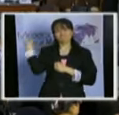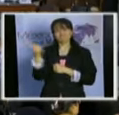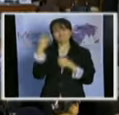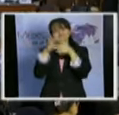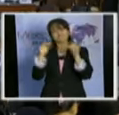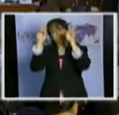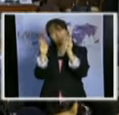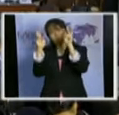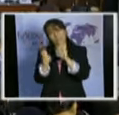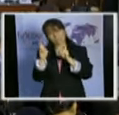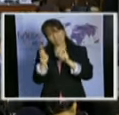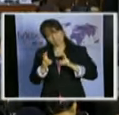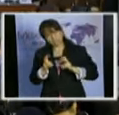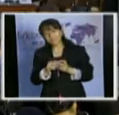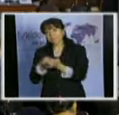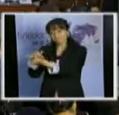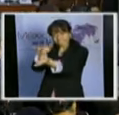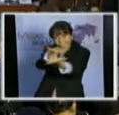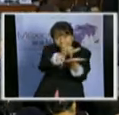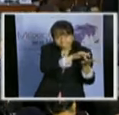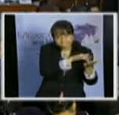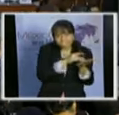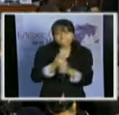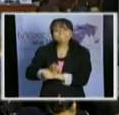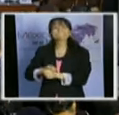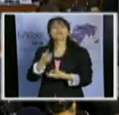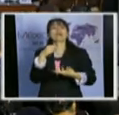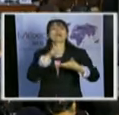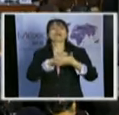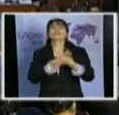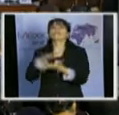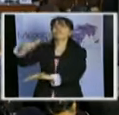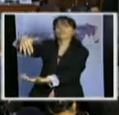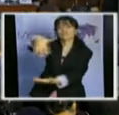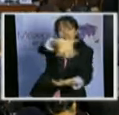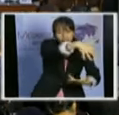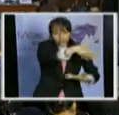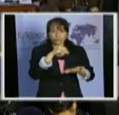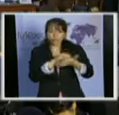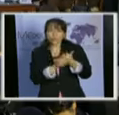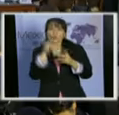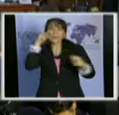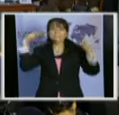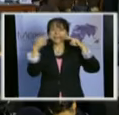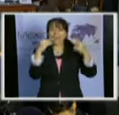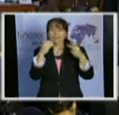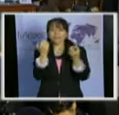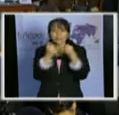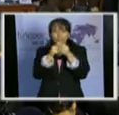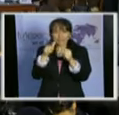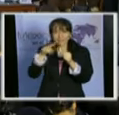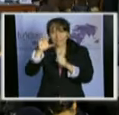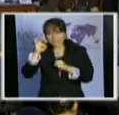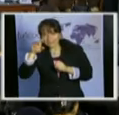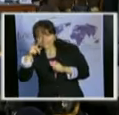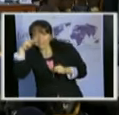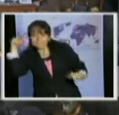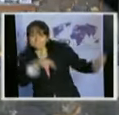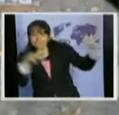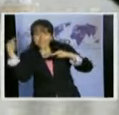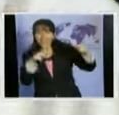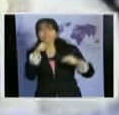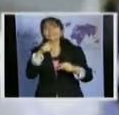exterior. El primero es la relación entre gobierno y sociedad civil, miradas internacionales, coordinado por el